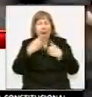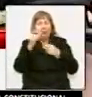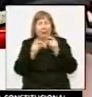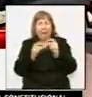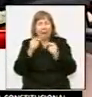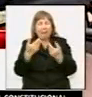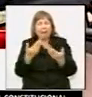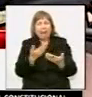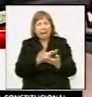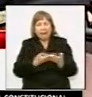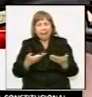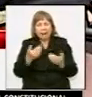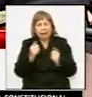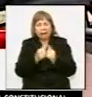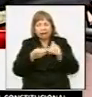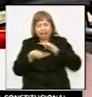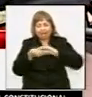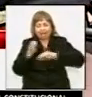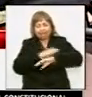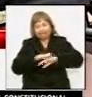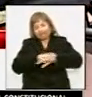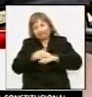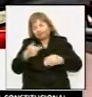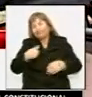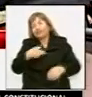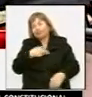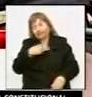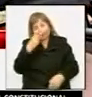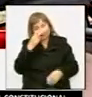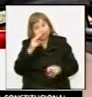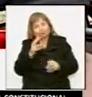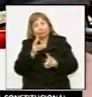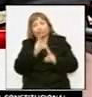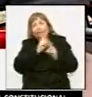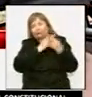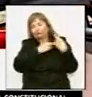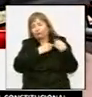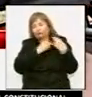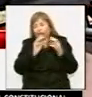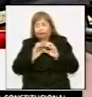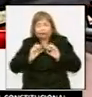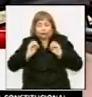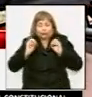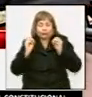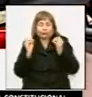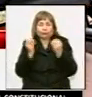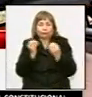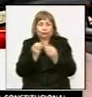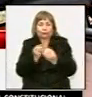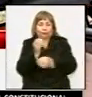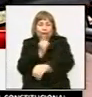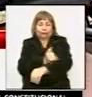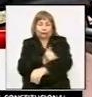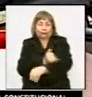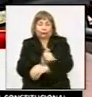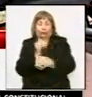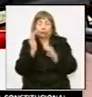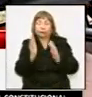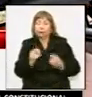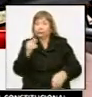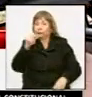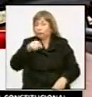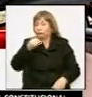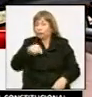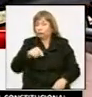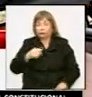corrupta dentro de cada sector. Pero nosotros tenemos que respaldar orgánicamente las instituciones. Acá porque